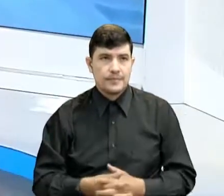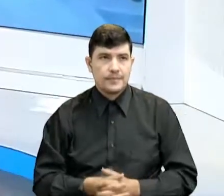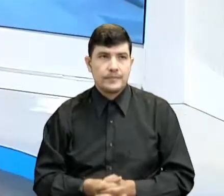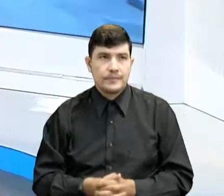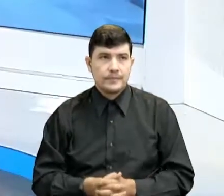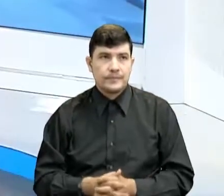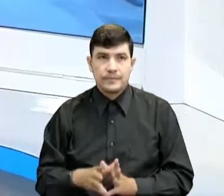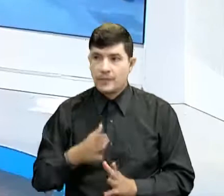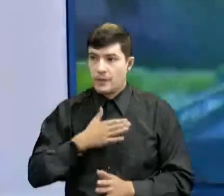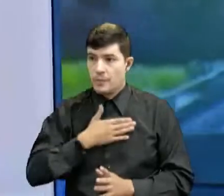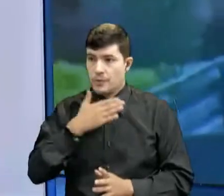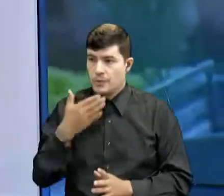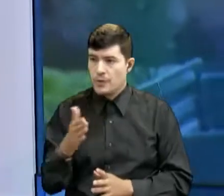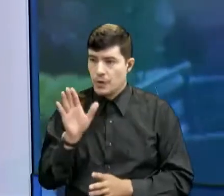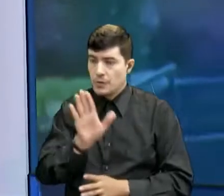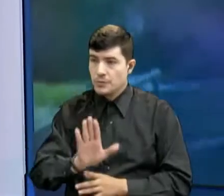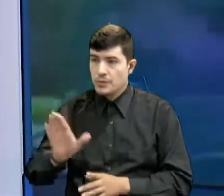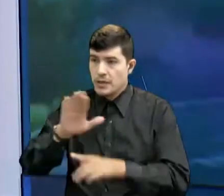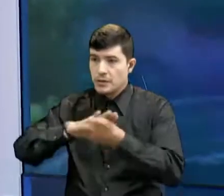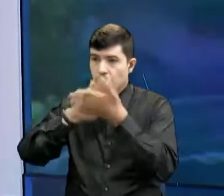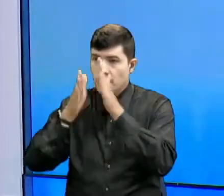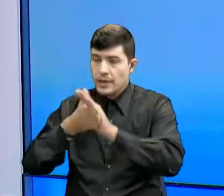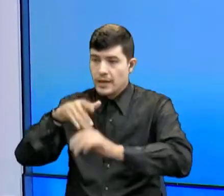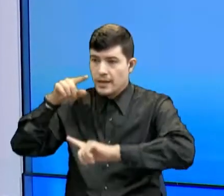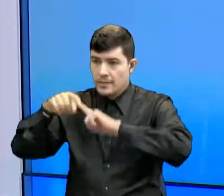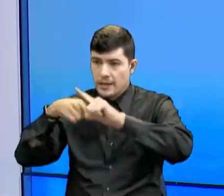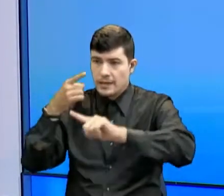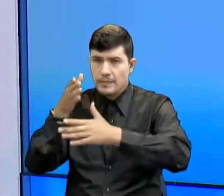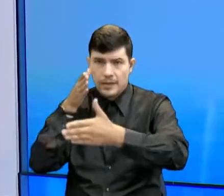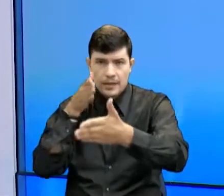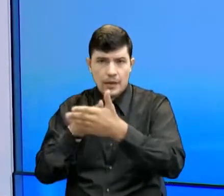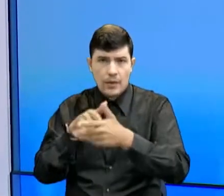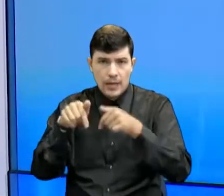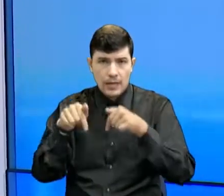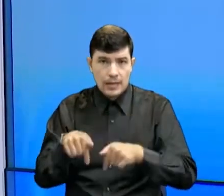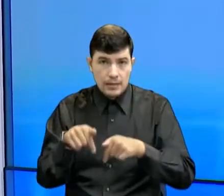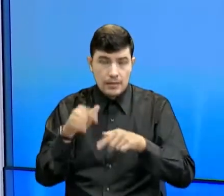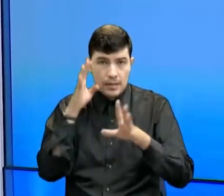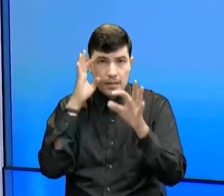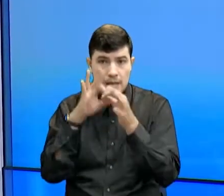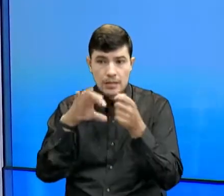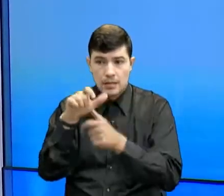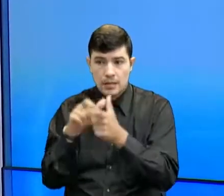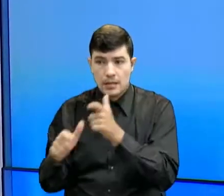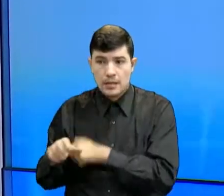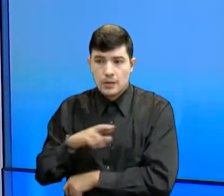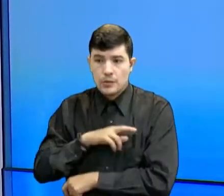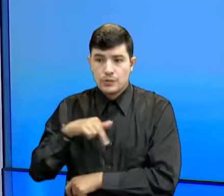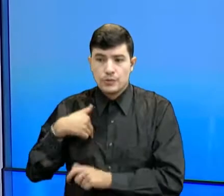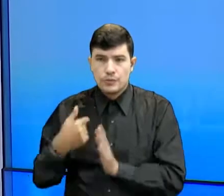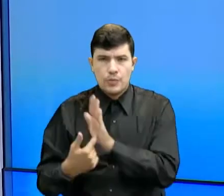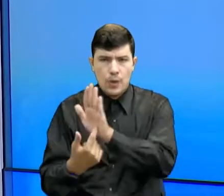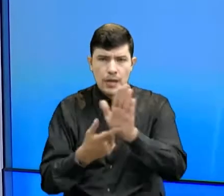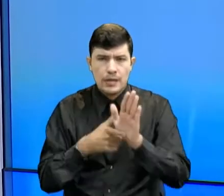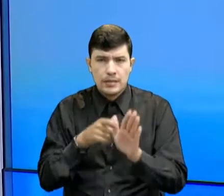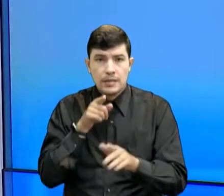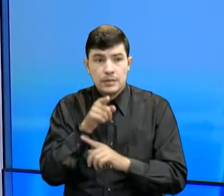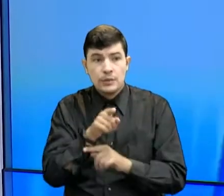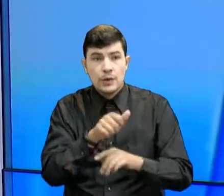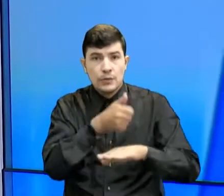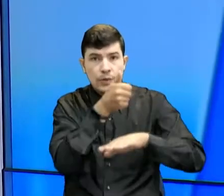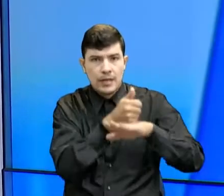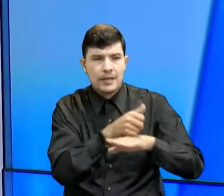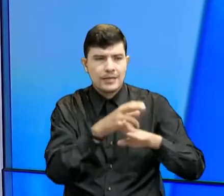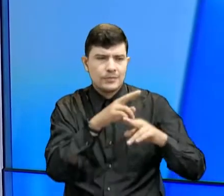con mucho gusto ustedes nos envían sus denuncias sus vídeos a la sección lentes ciudadanos nosotros se los publicamos y le hacemos llegar estas preocupaciones a las